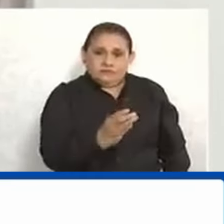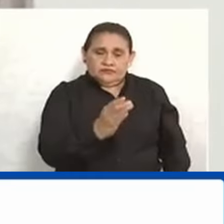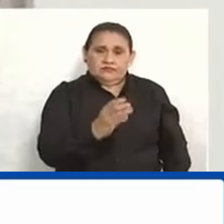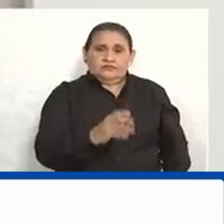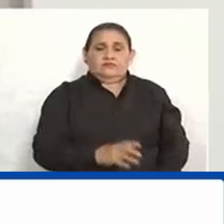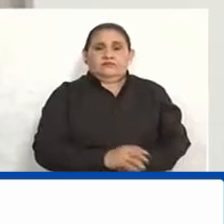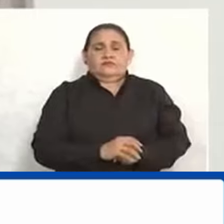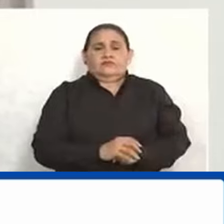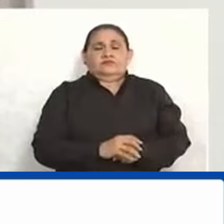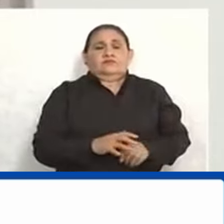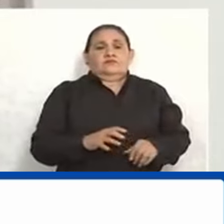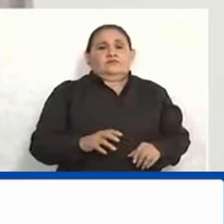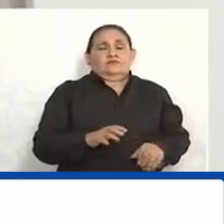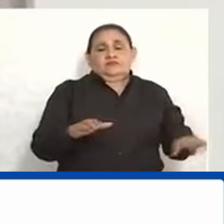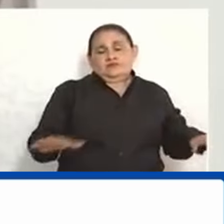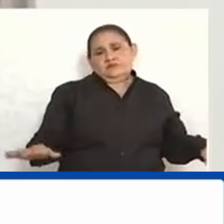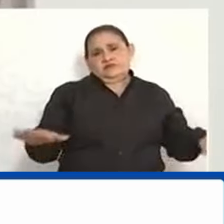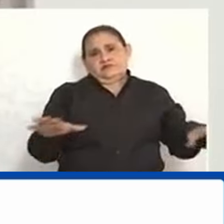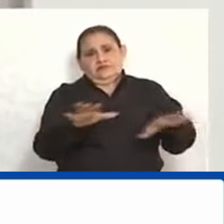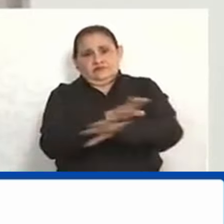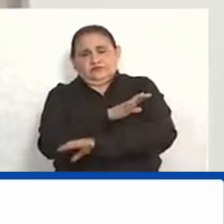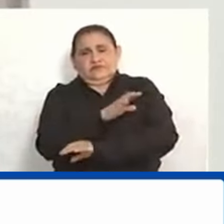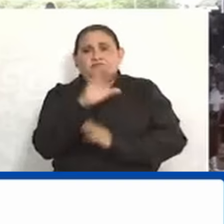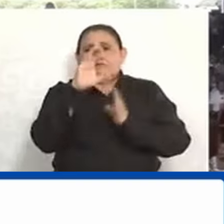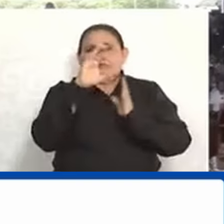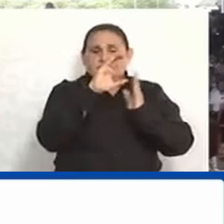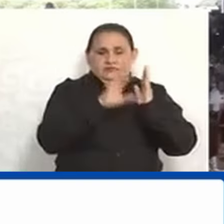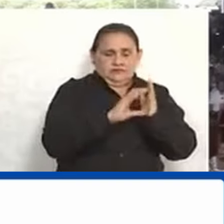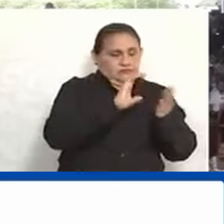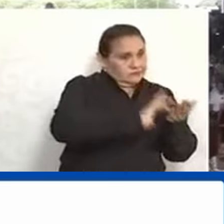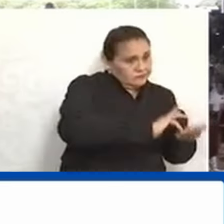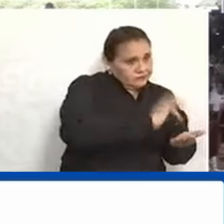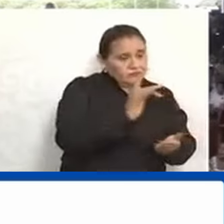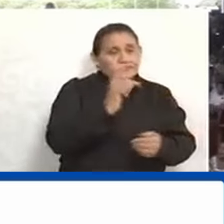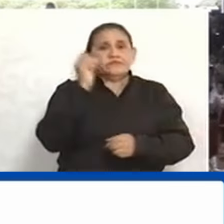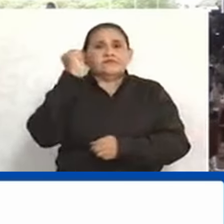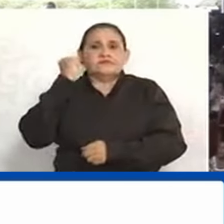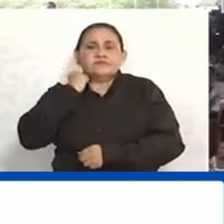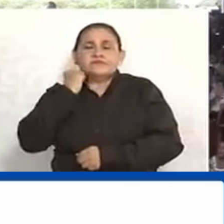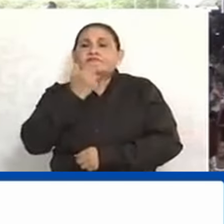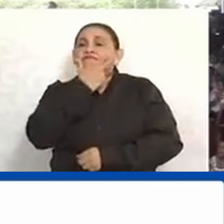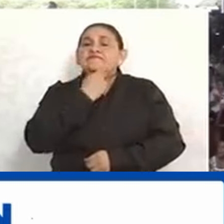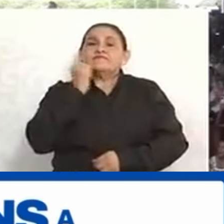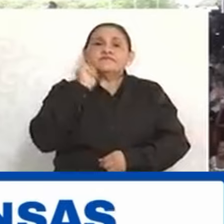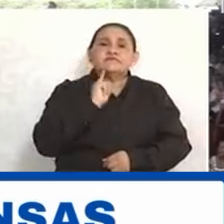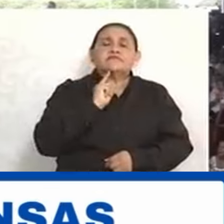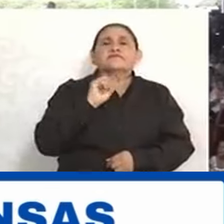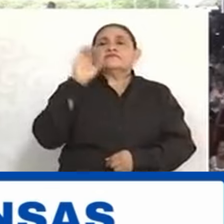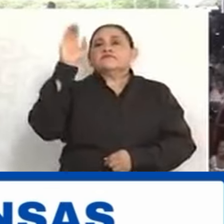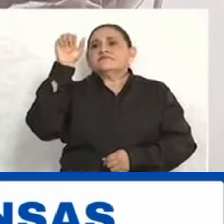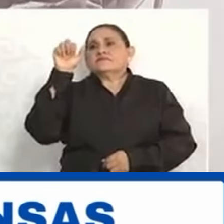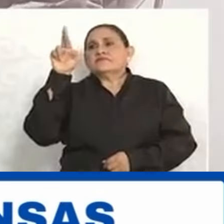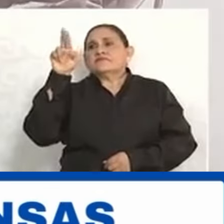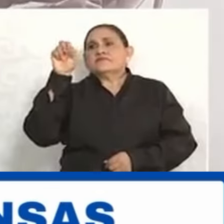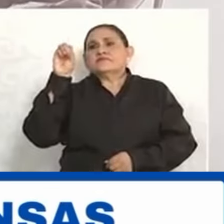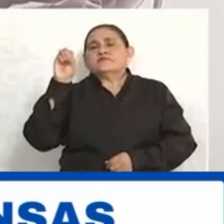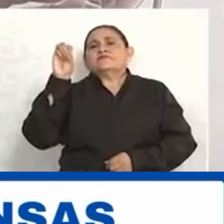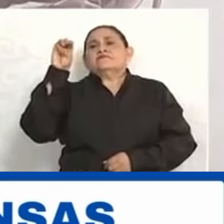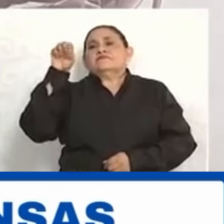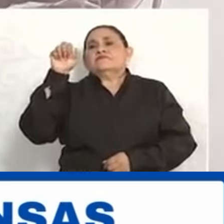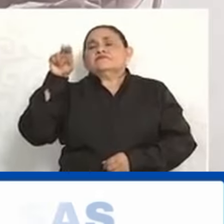la Constitución gracias a nuestros senadores, senadora, Carlos Marín, a Verónica